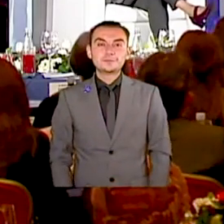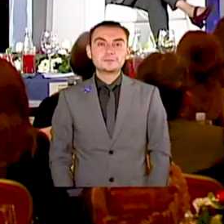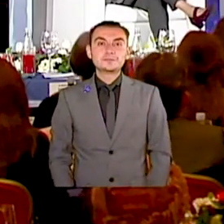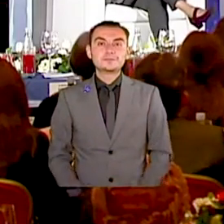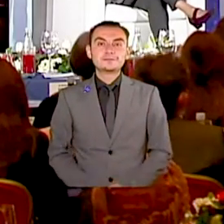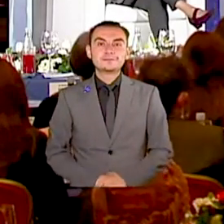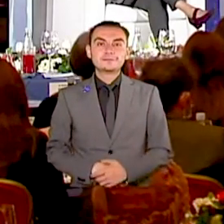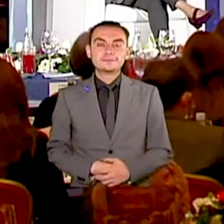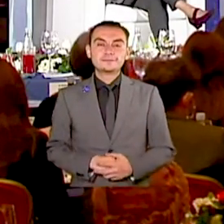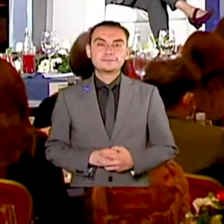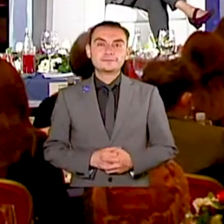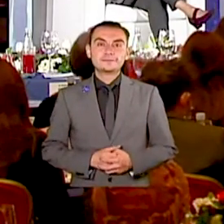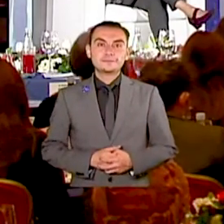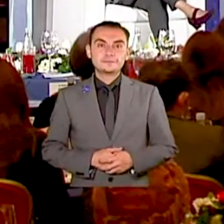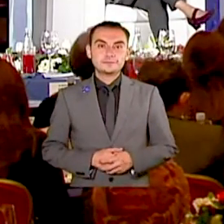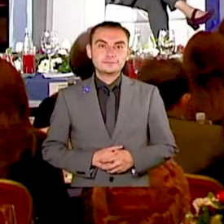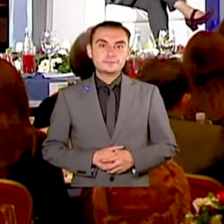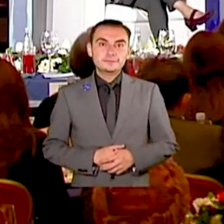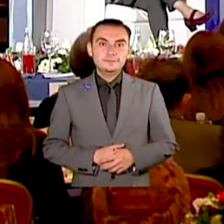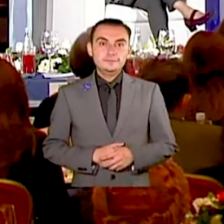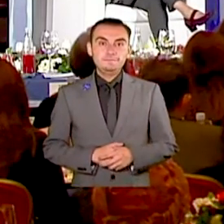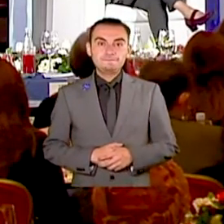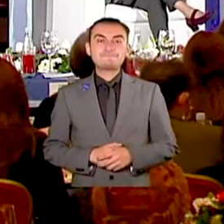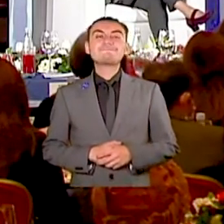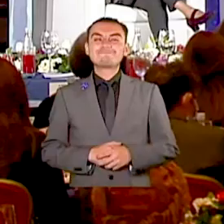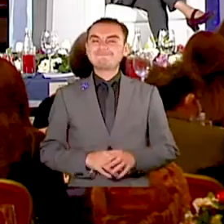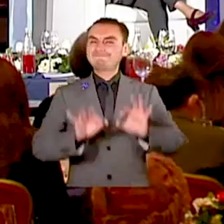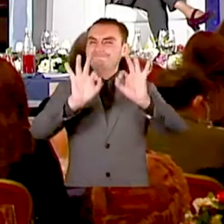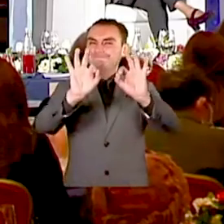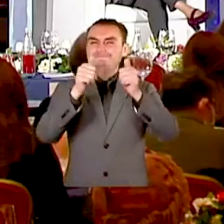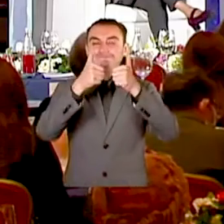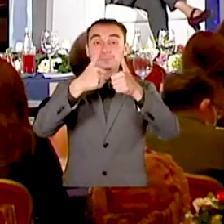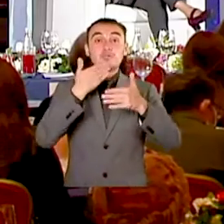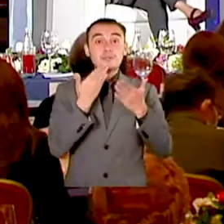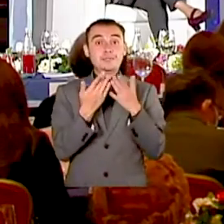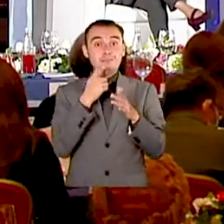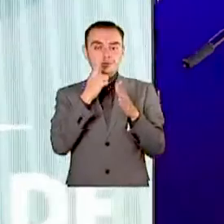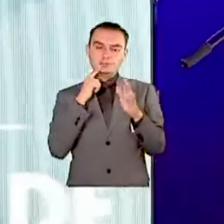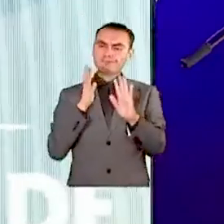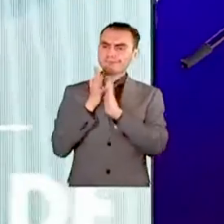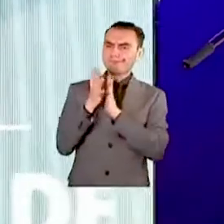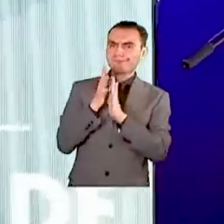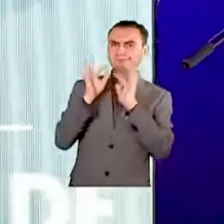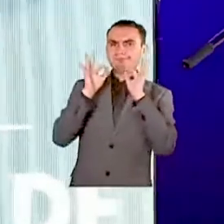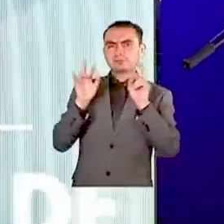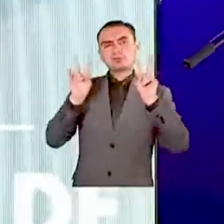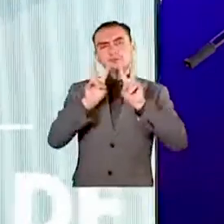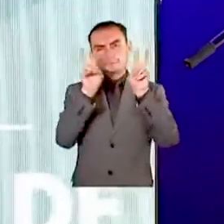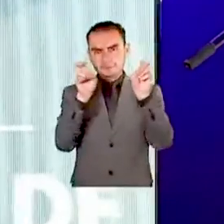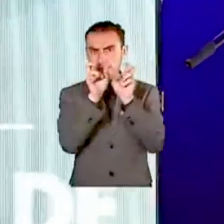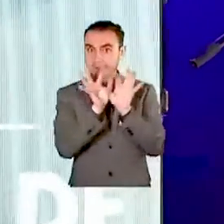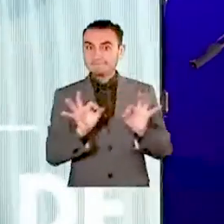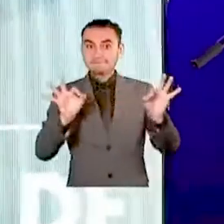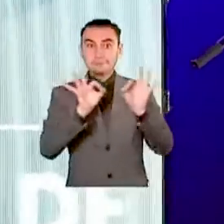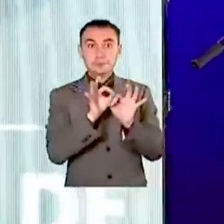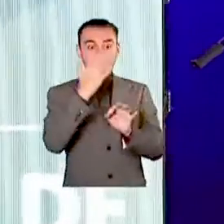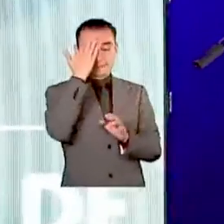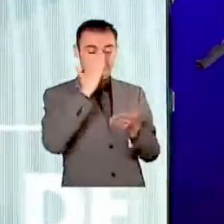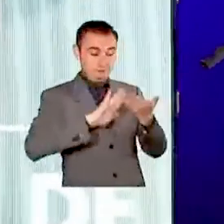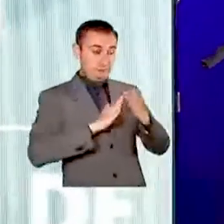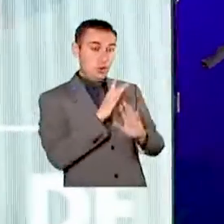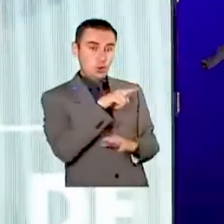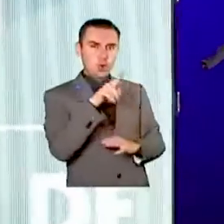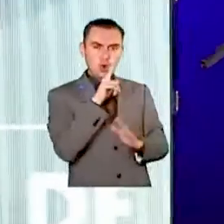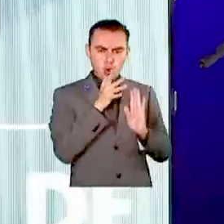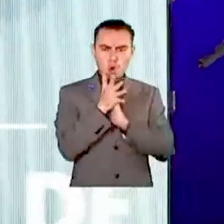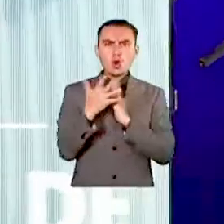con el próximo panel. Sí. Claro que sí, muchas gracias por sus intervenciones en un tema tan importante para la ciudadanía